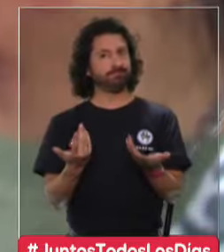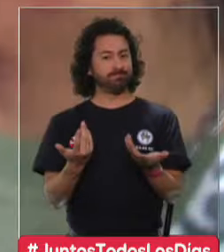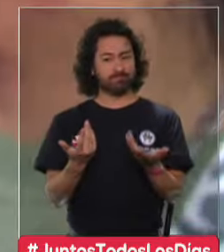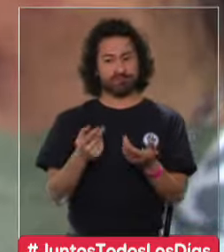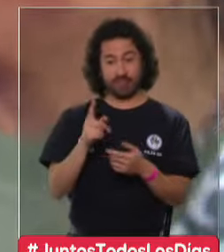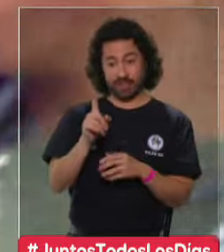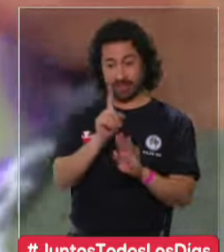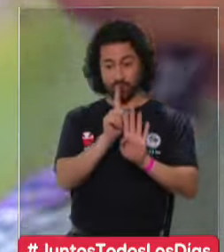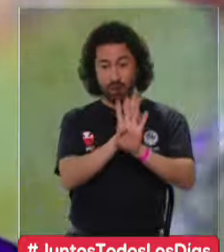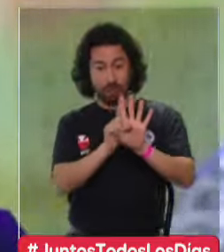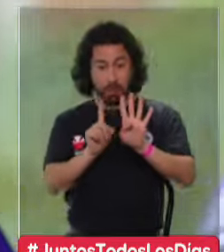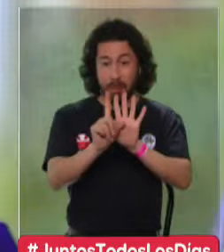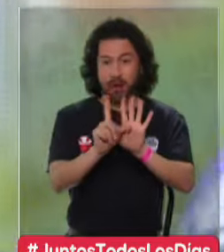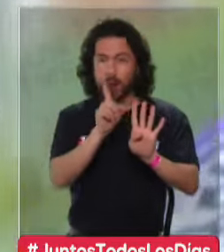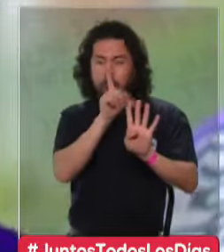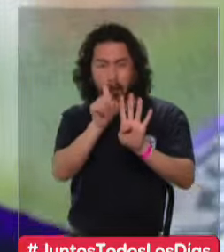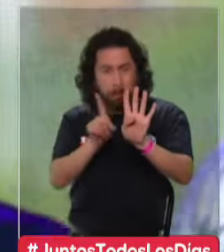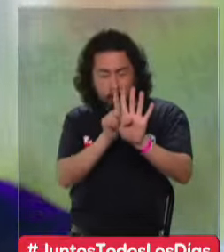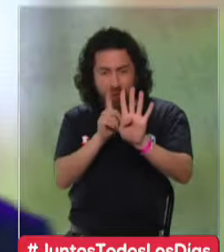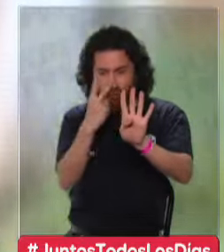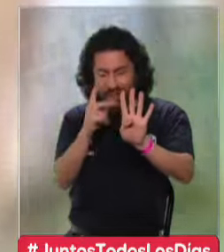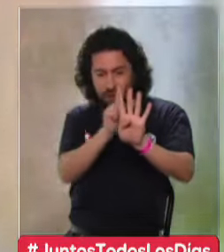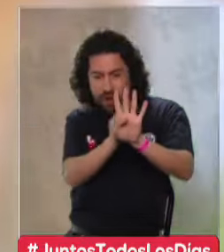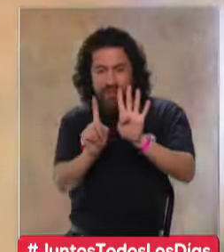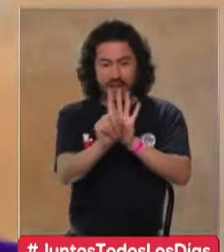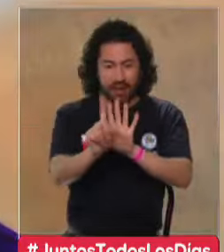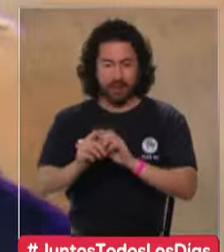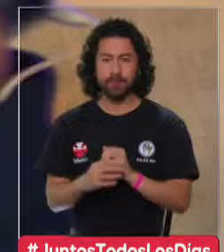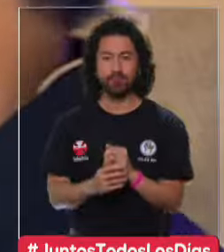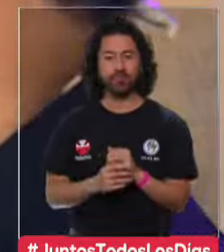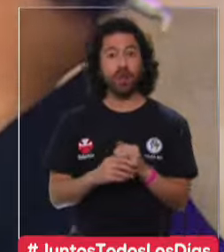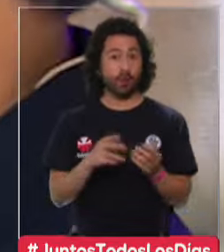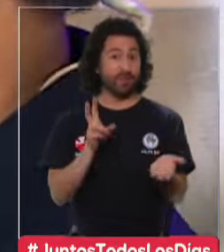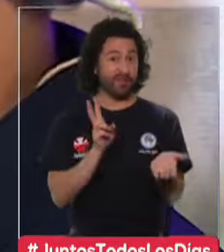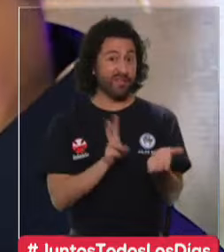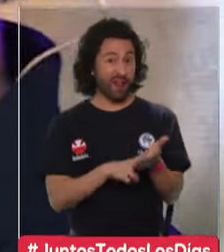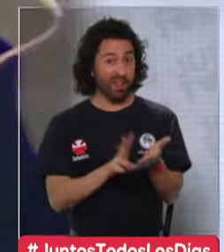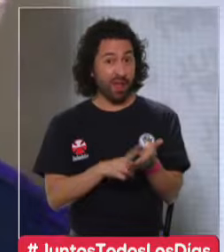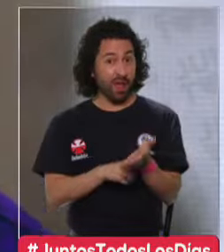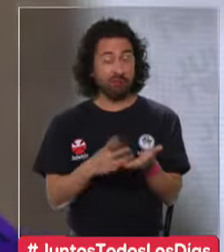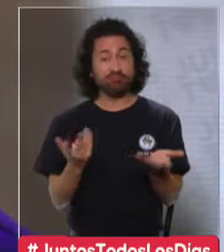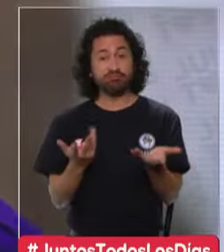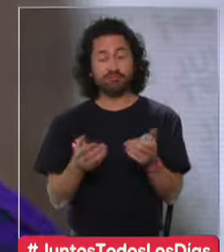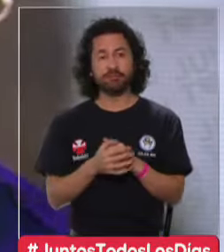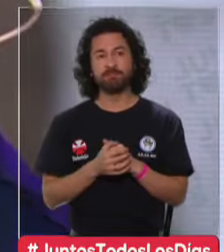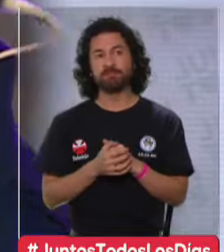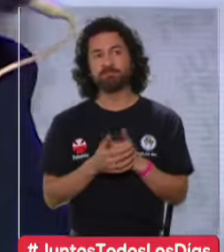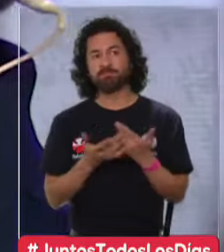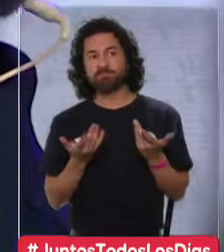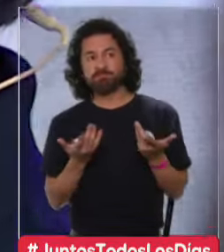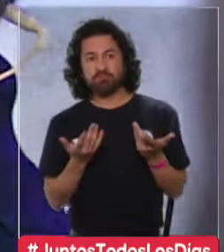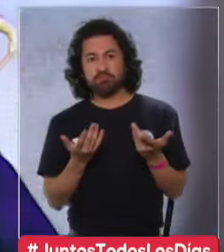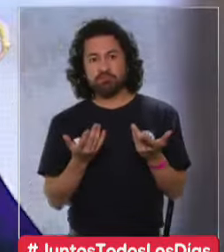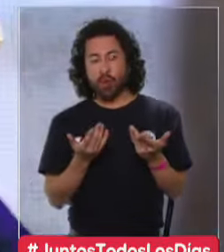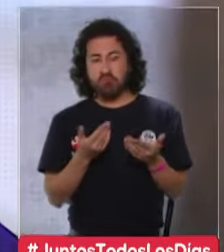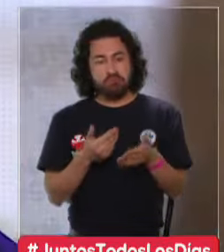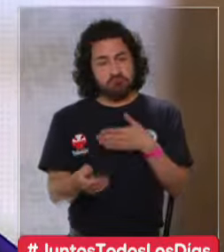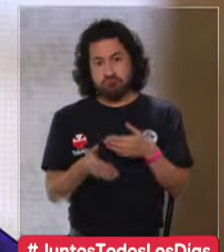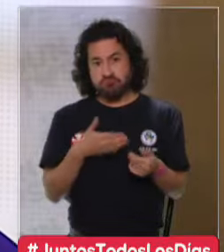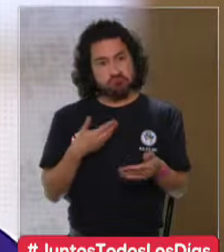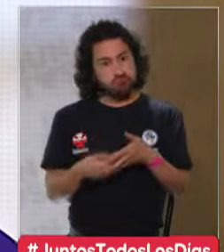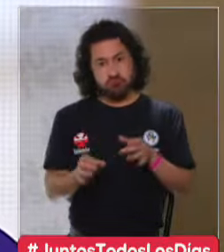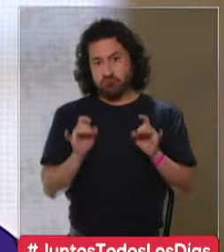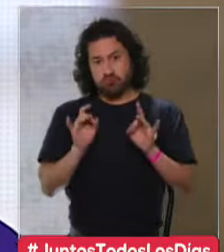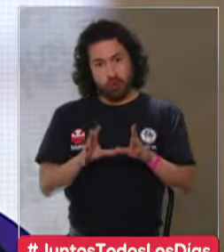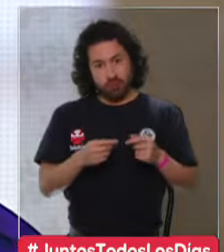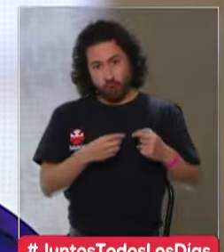Pase que... adelante, pues si no, no lo vamos a ver. Sí. La verdad que fue algo que nació en forma espontánea, de lo profundo de